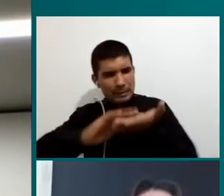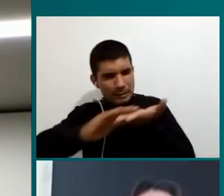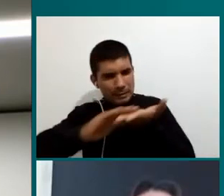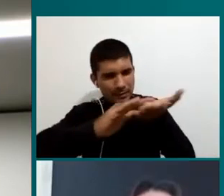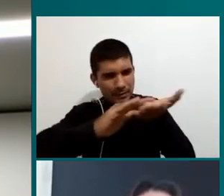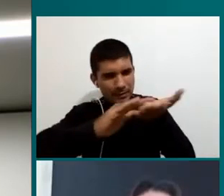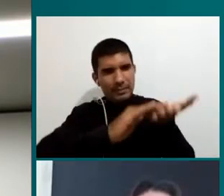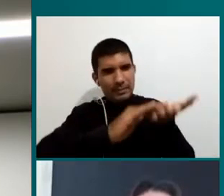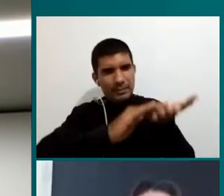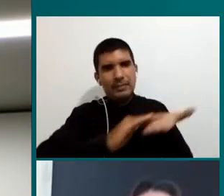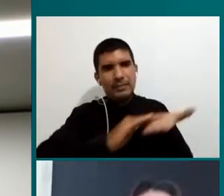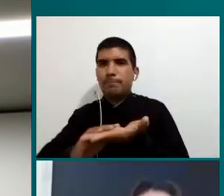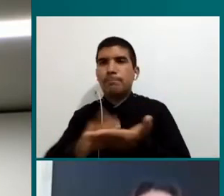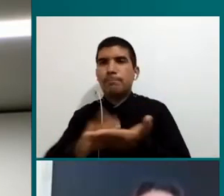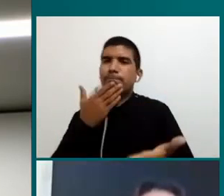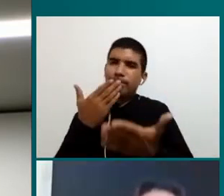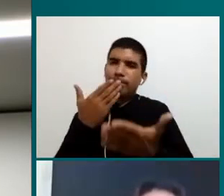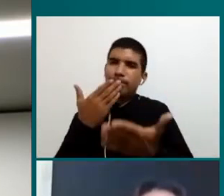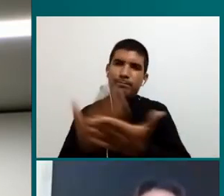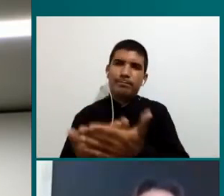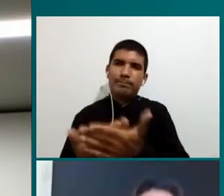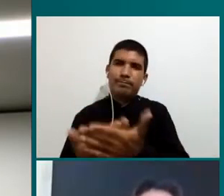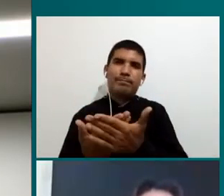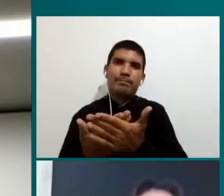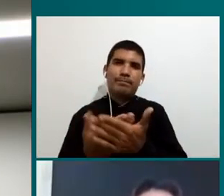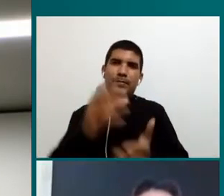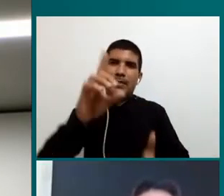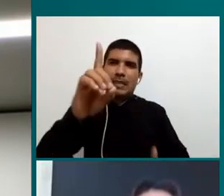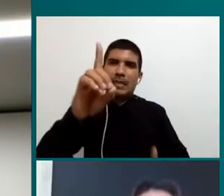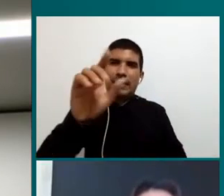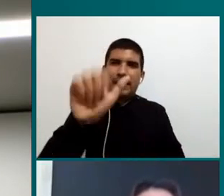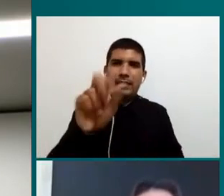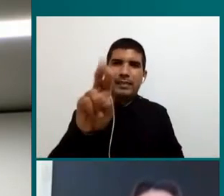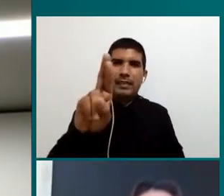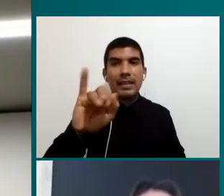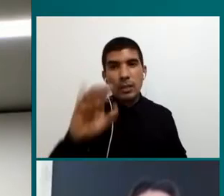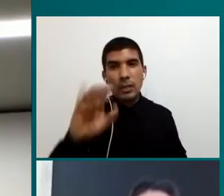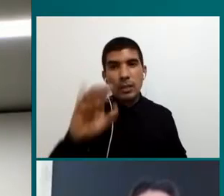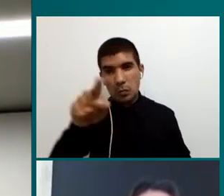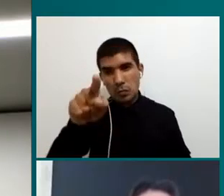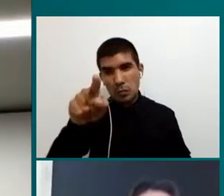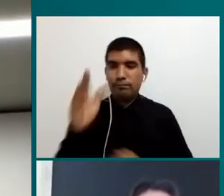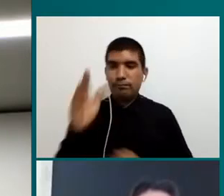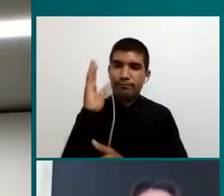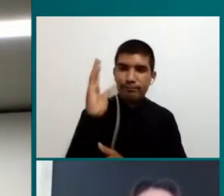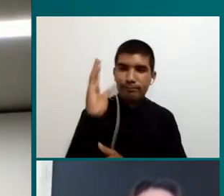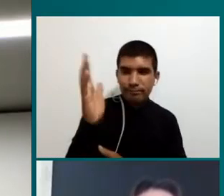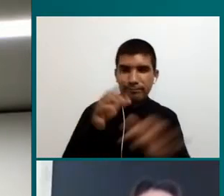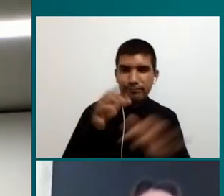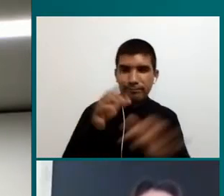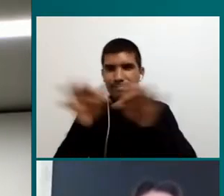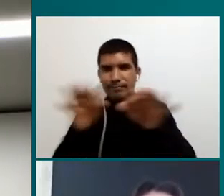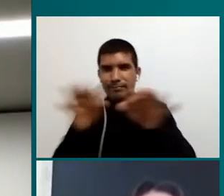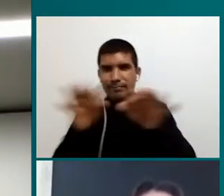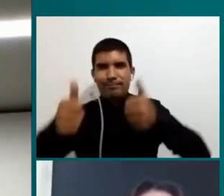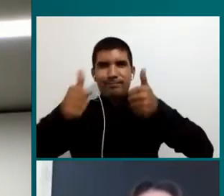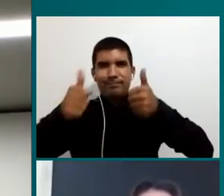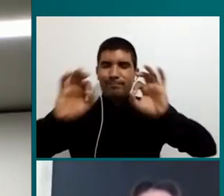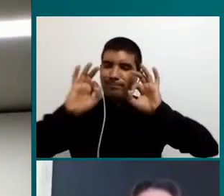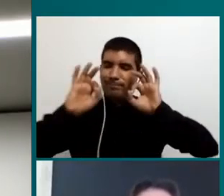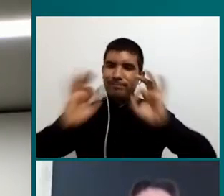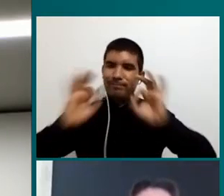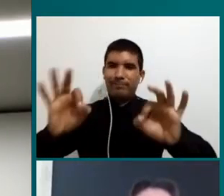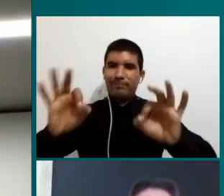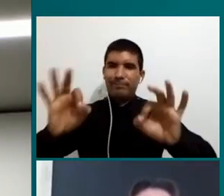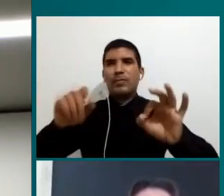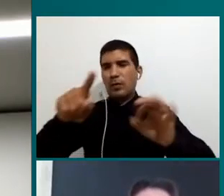queremos darte las gracias por esta presentación tan nutrida. Acompañar a nuestros